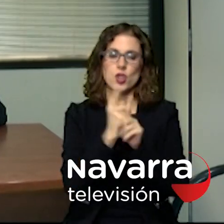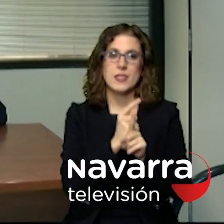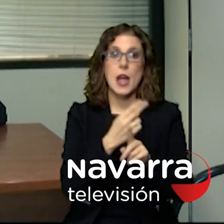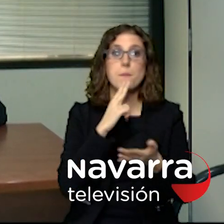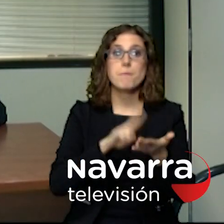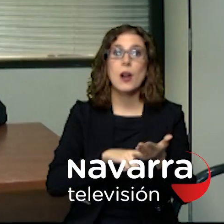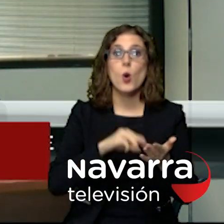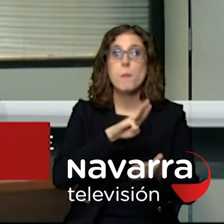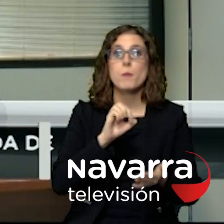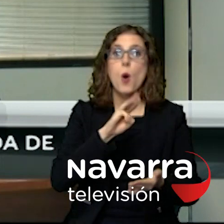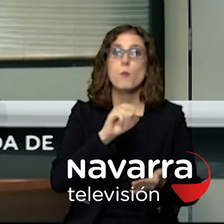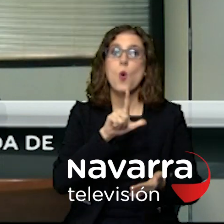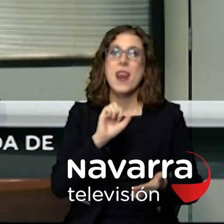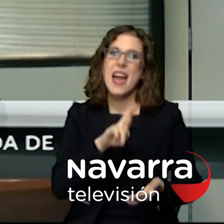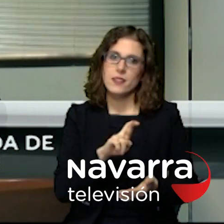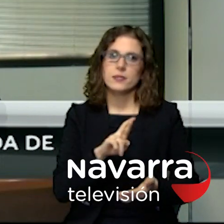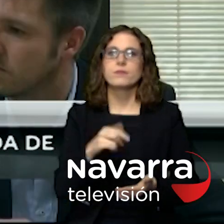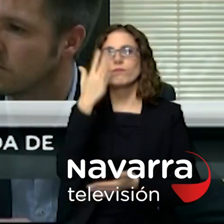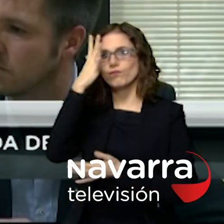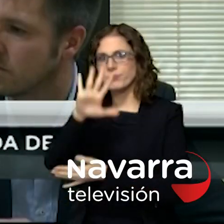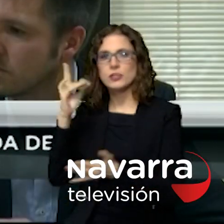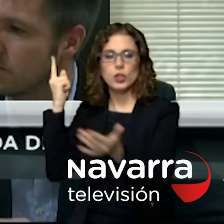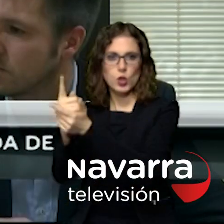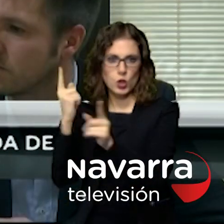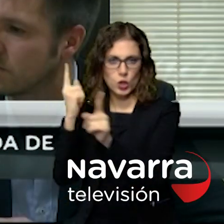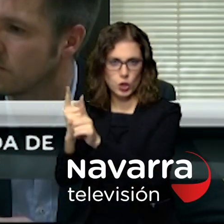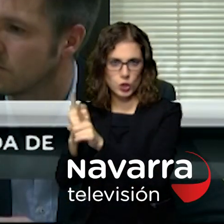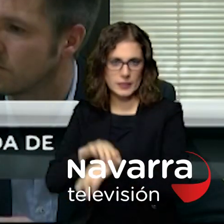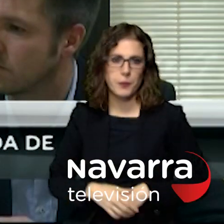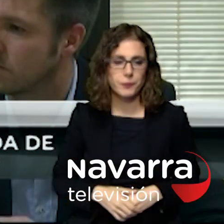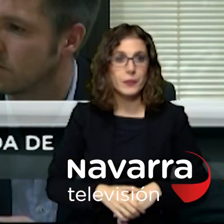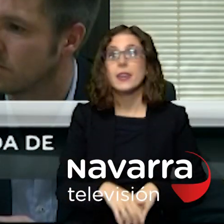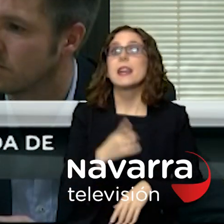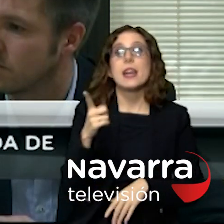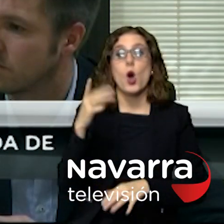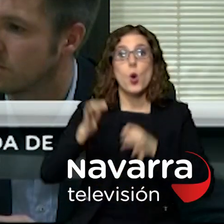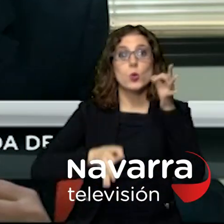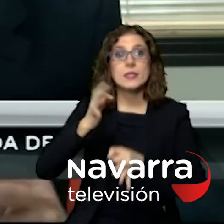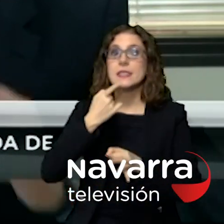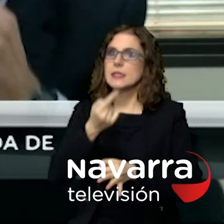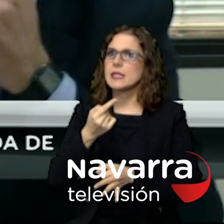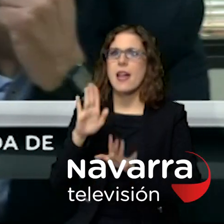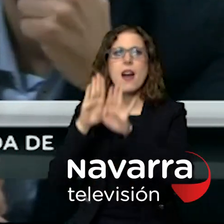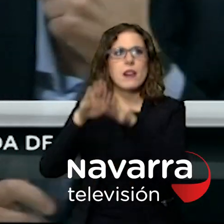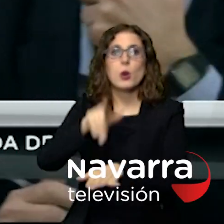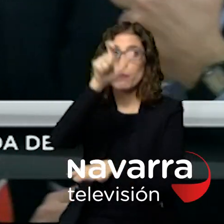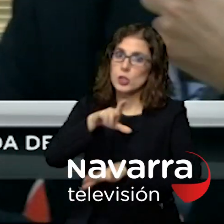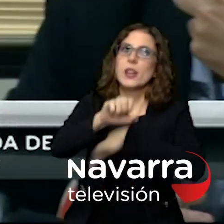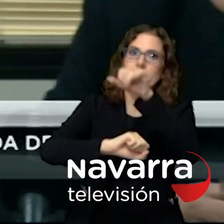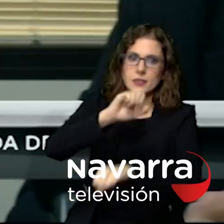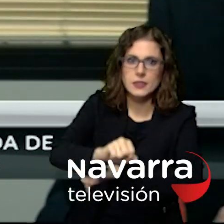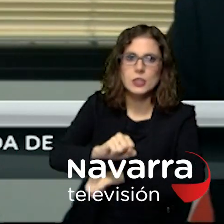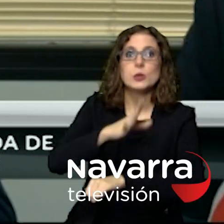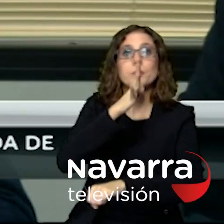euros en la entidad en noviembre de 2016 tras la aplicación del capital del popular. La justicia falla a favor de la consumidora tras la